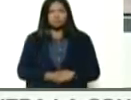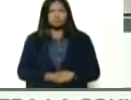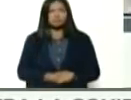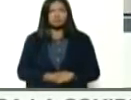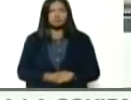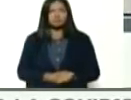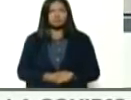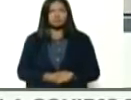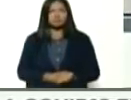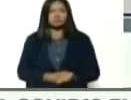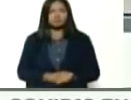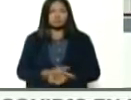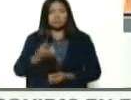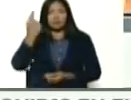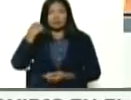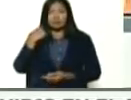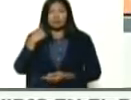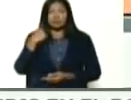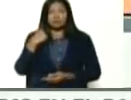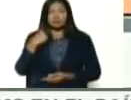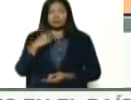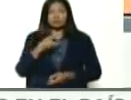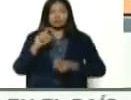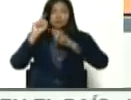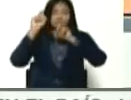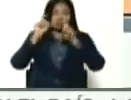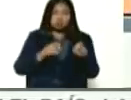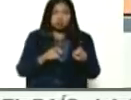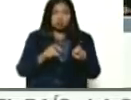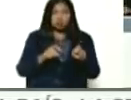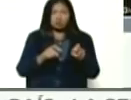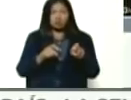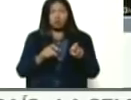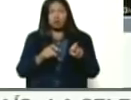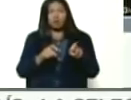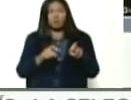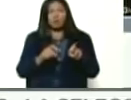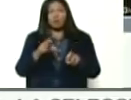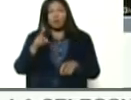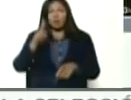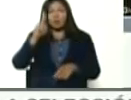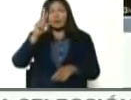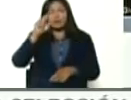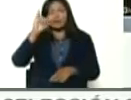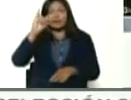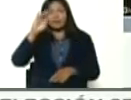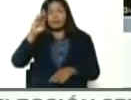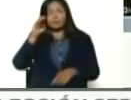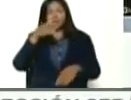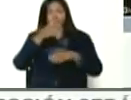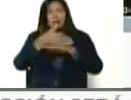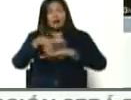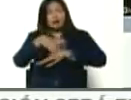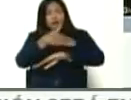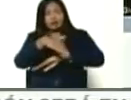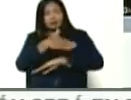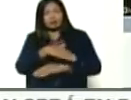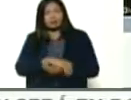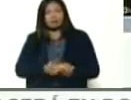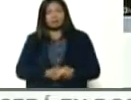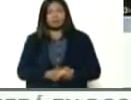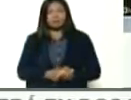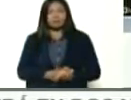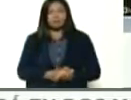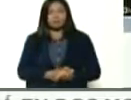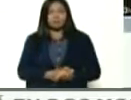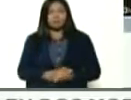ayer regañado por el titiritero mayor álvaro uribe vélez se lanzó a las calles y en